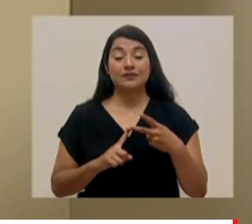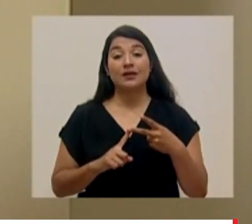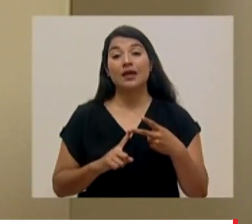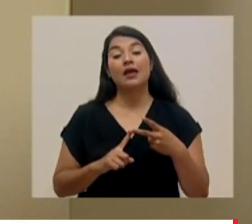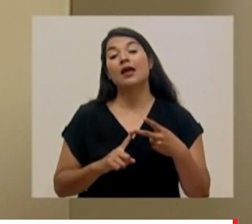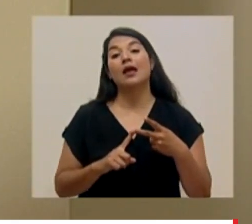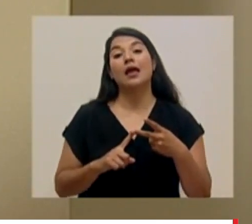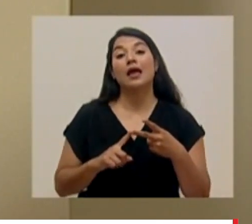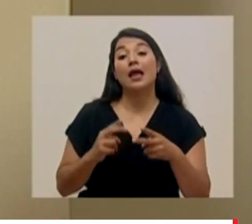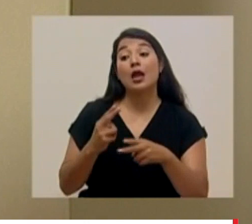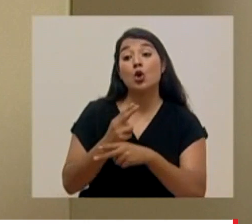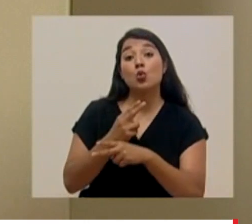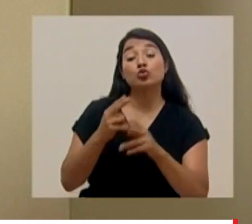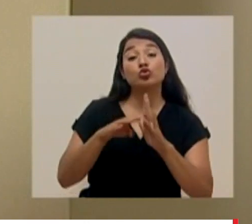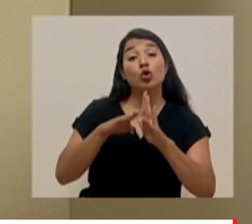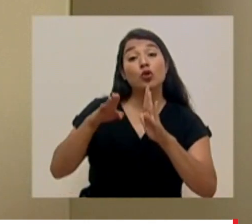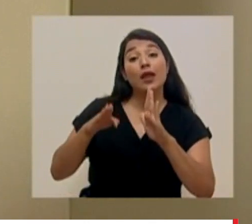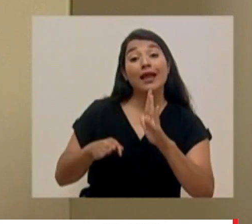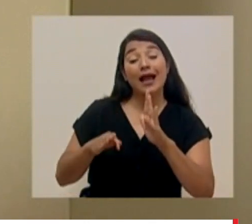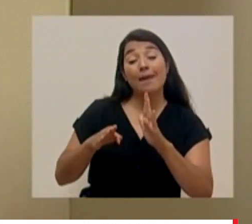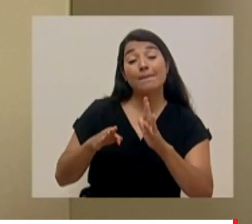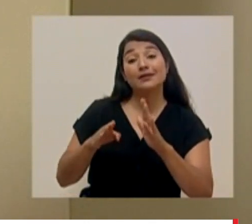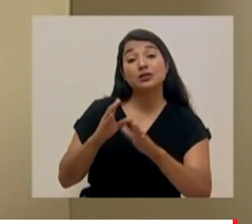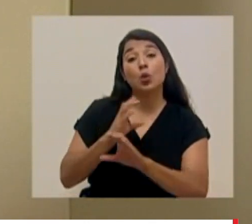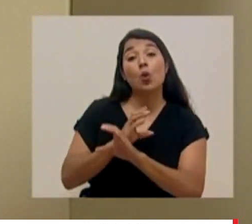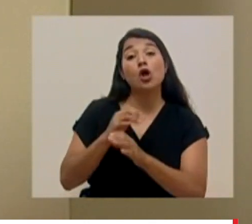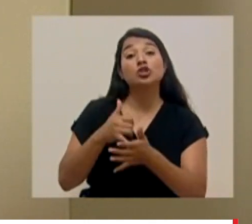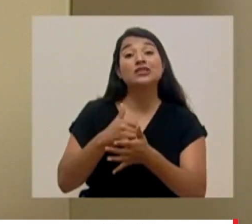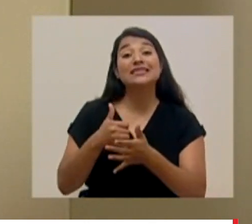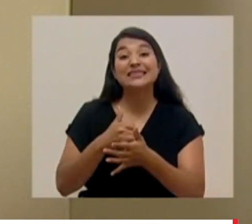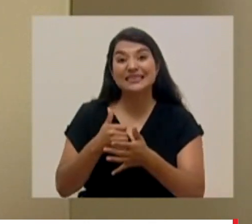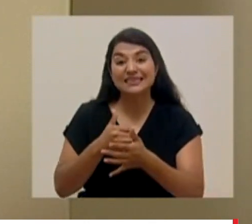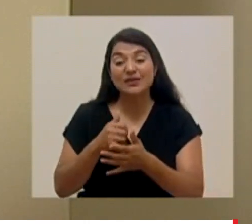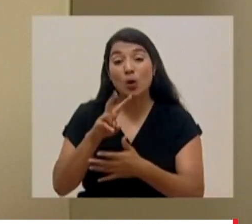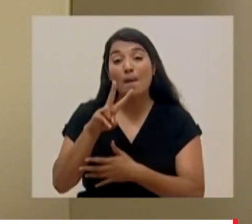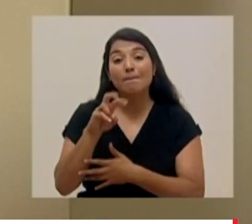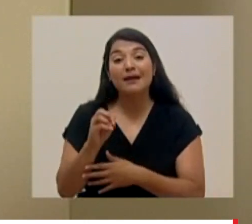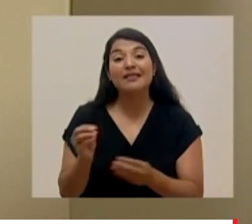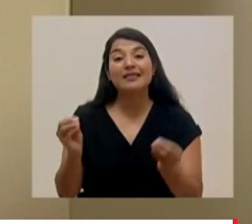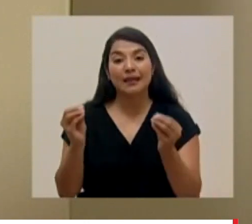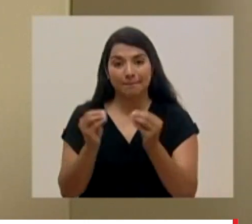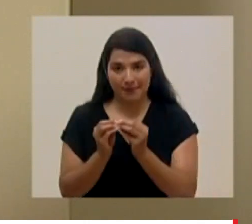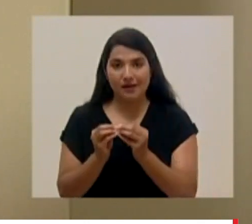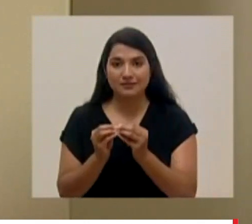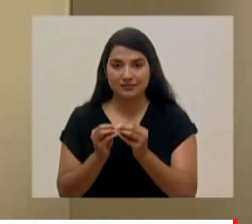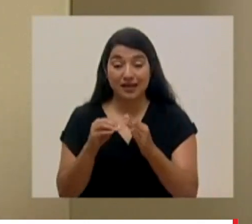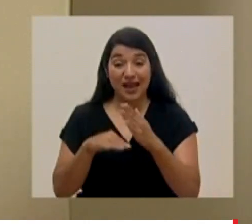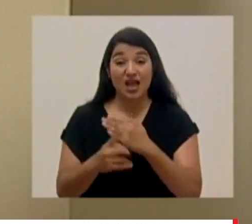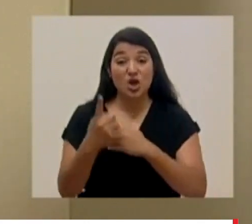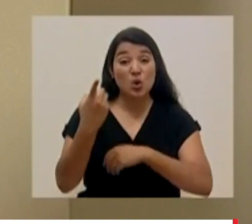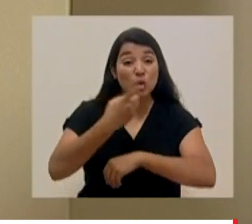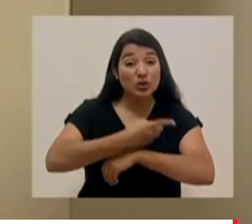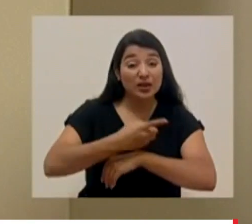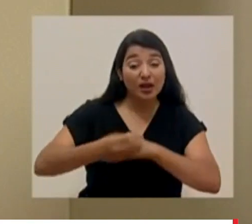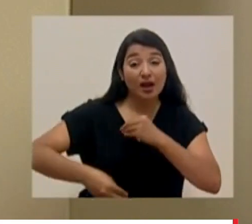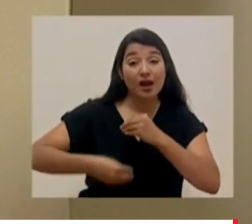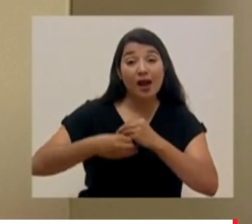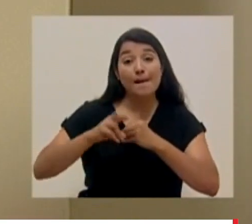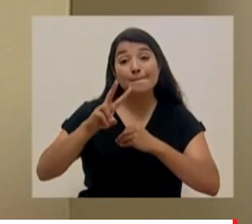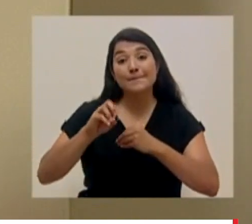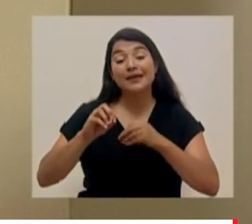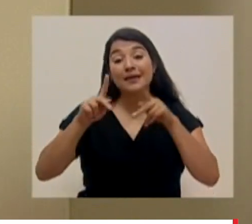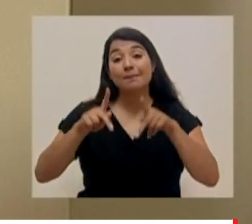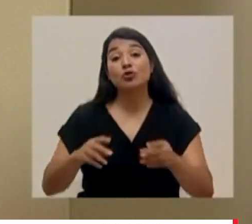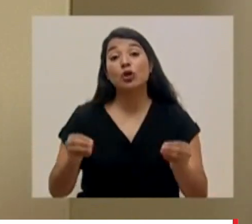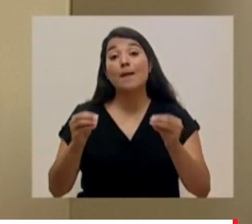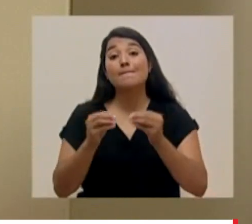aumentó la utilización de camas UCI en 20. O sea, de un día para otro habían 20 pacientes más en cuidados